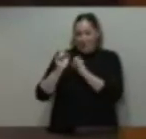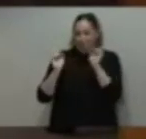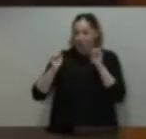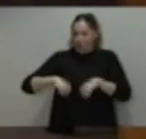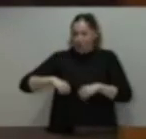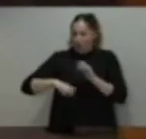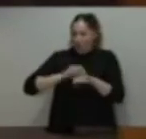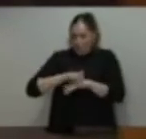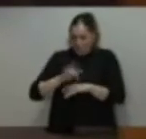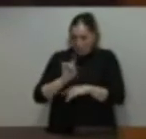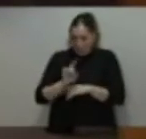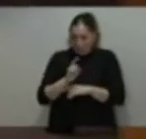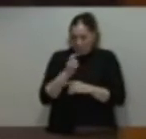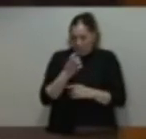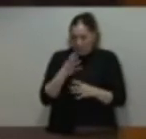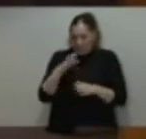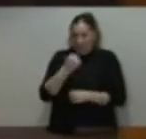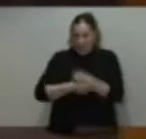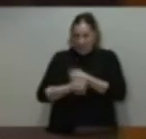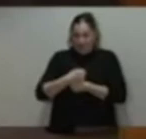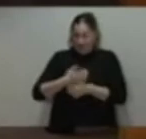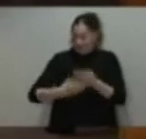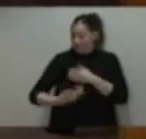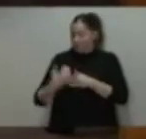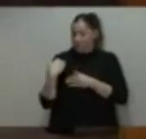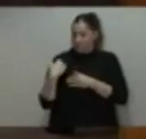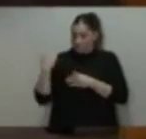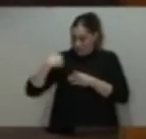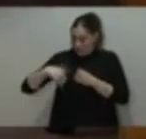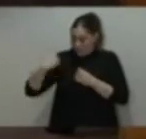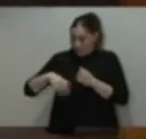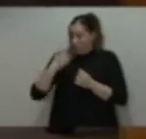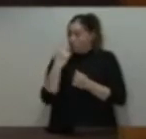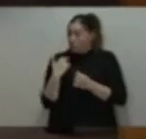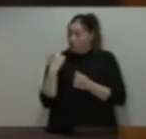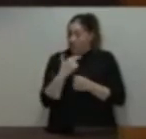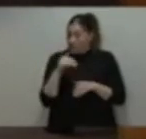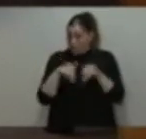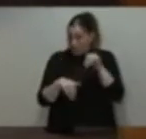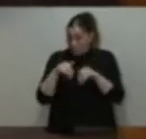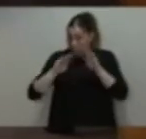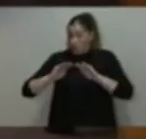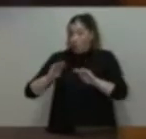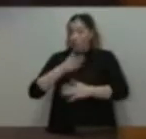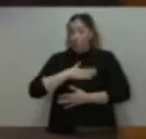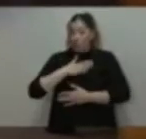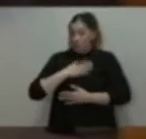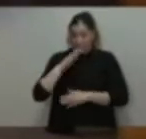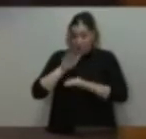la legislatura anterior, no cumplen con frecuencia sus propias promesas electorales y, por supuesto, no han